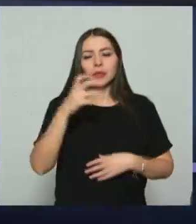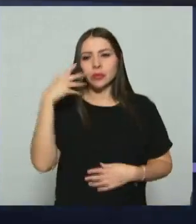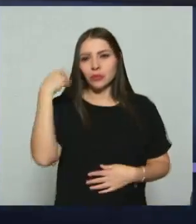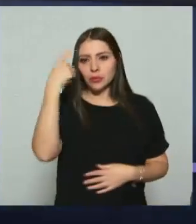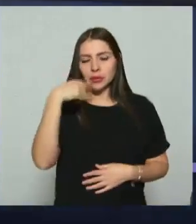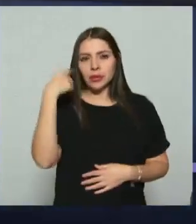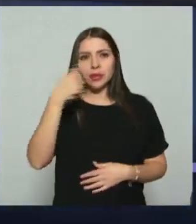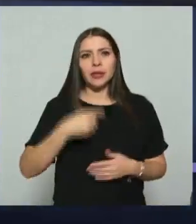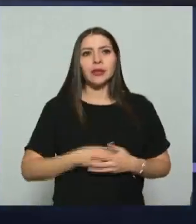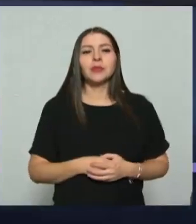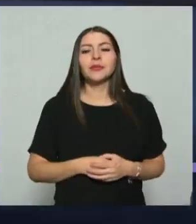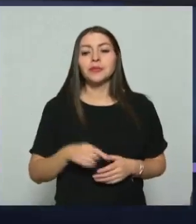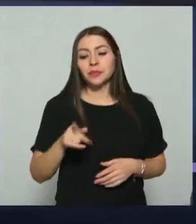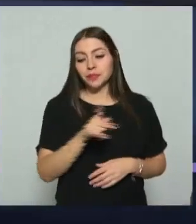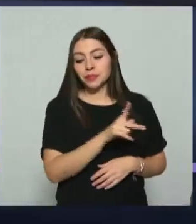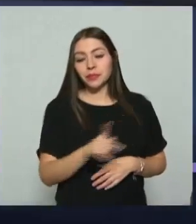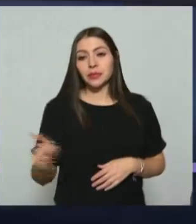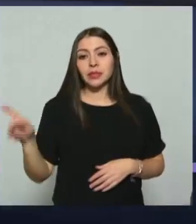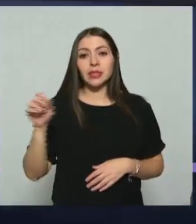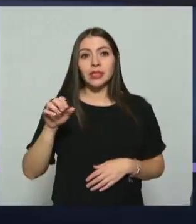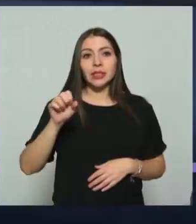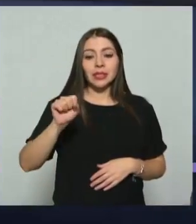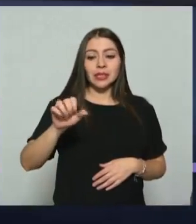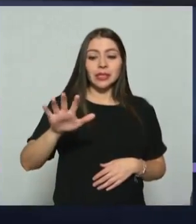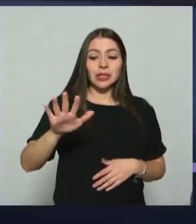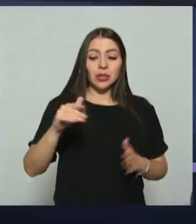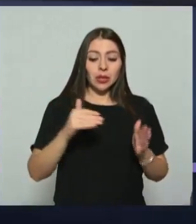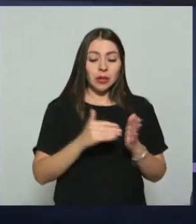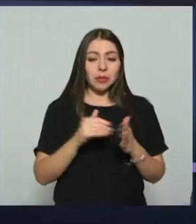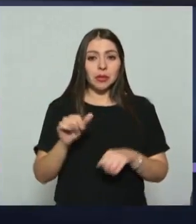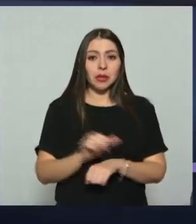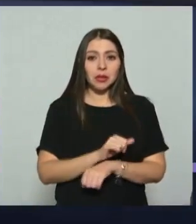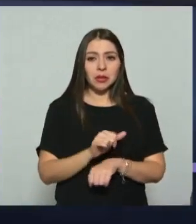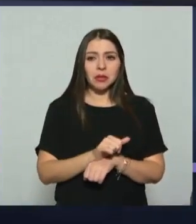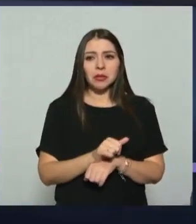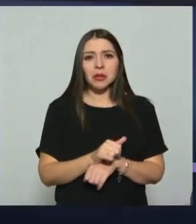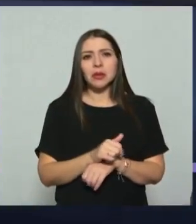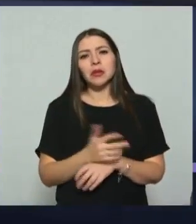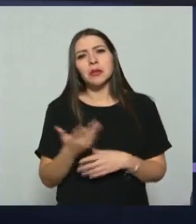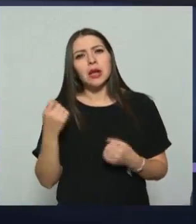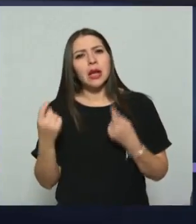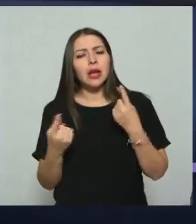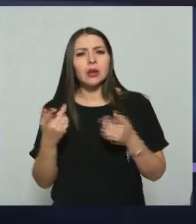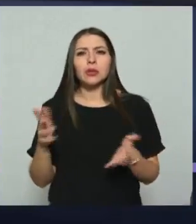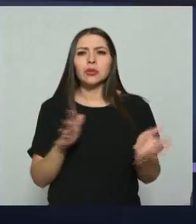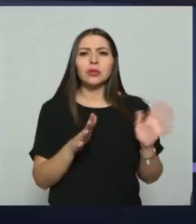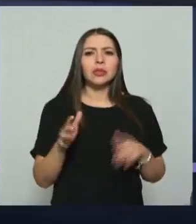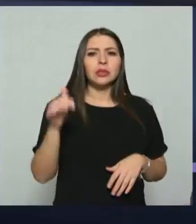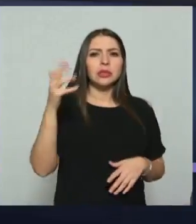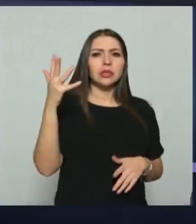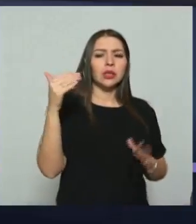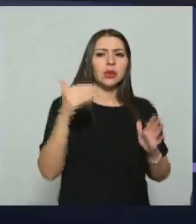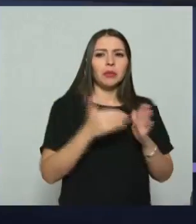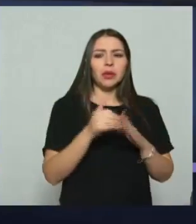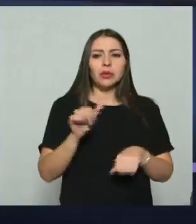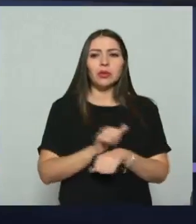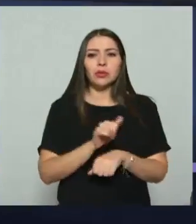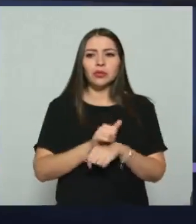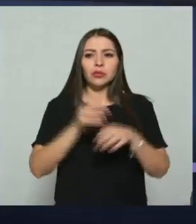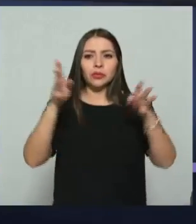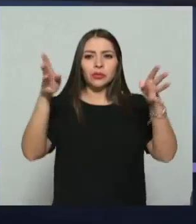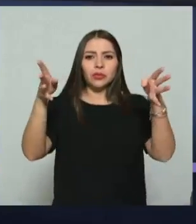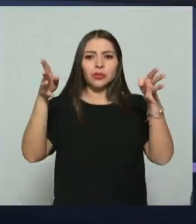y de esos 65,000 vehículos, algunos, alrededor de 5,000 vehículos, son trailers